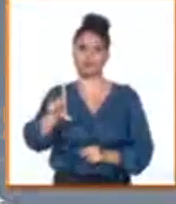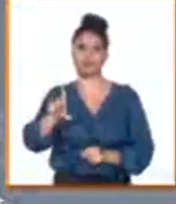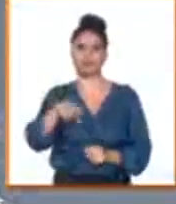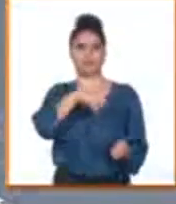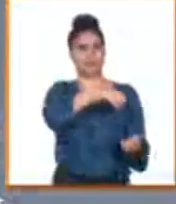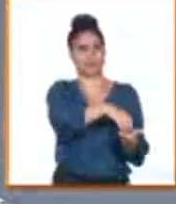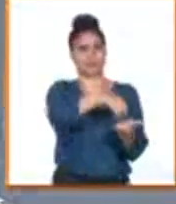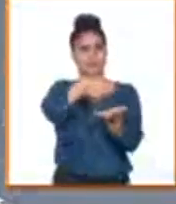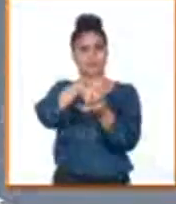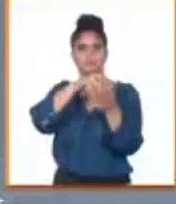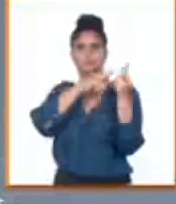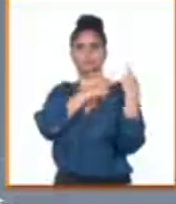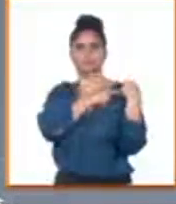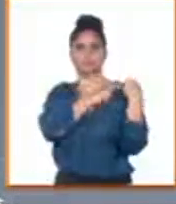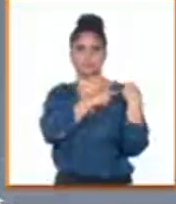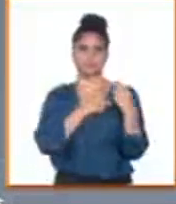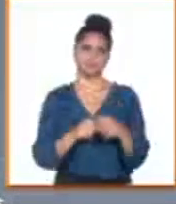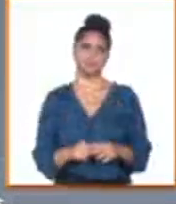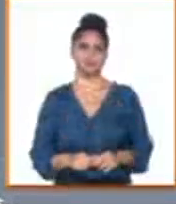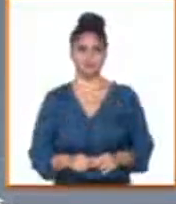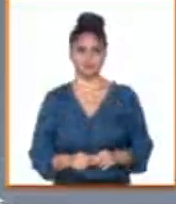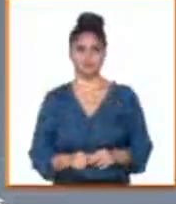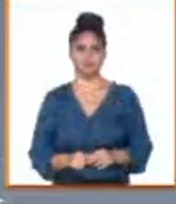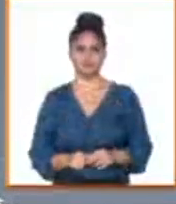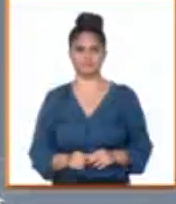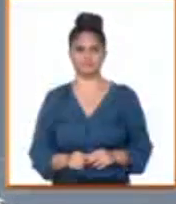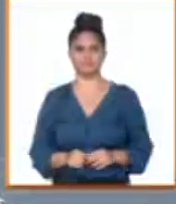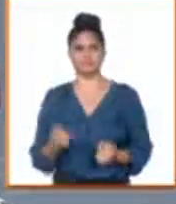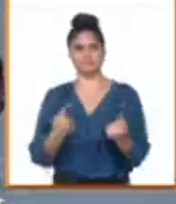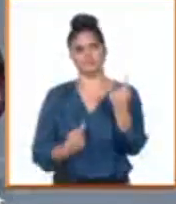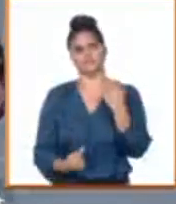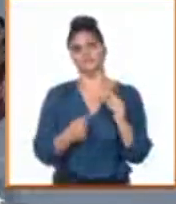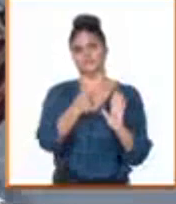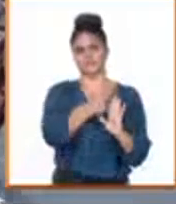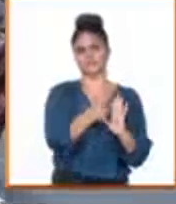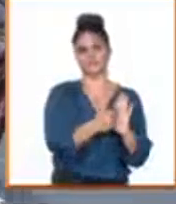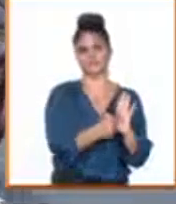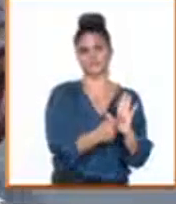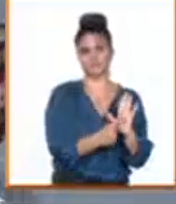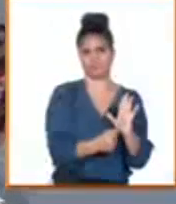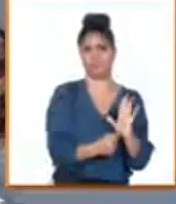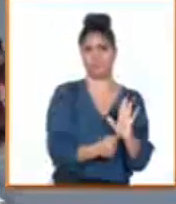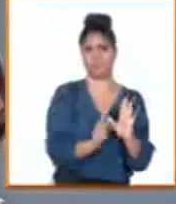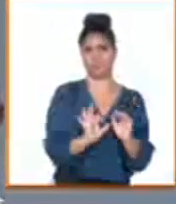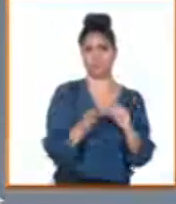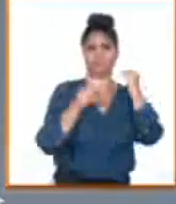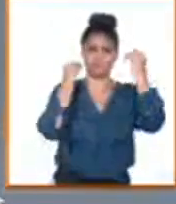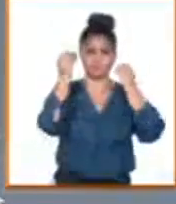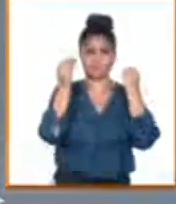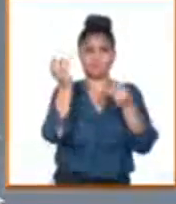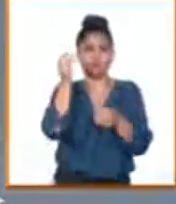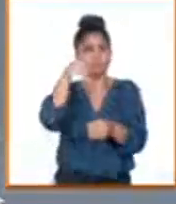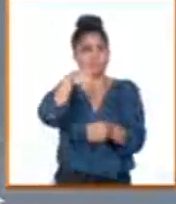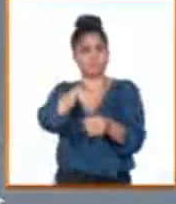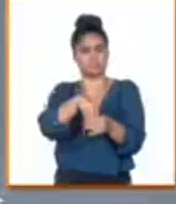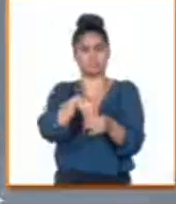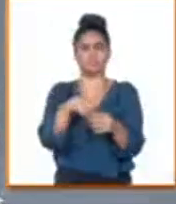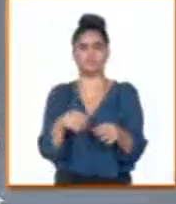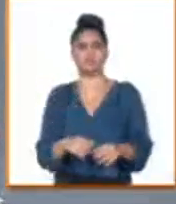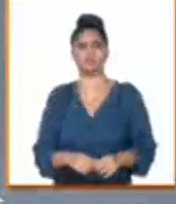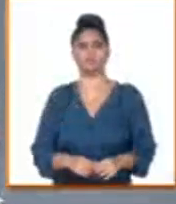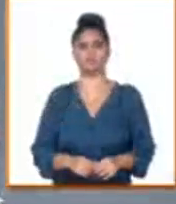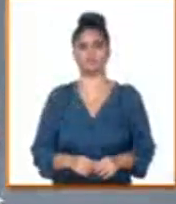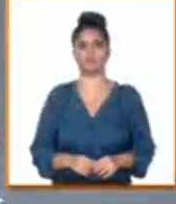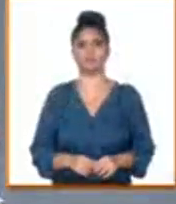instituciones encargadas al respecto. Entonces, de alguna manera, yo sí creo que lo que aquí se nos abre es